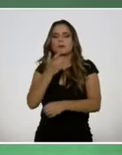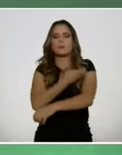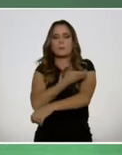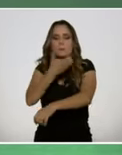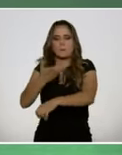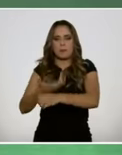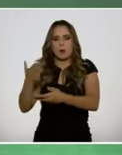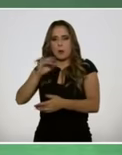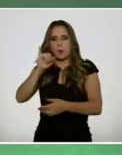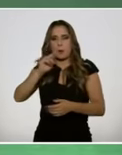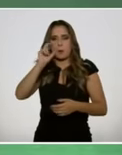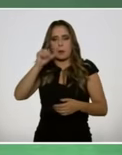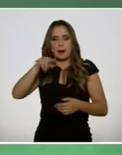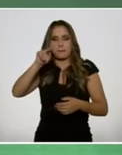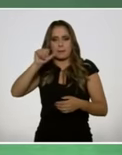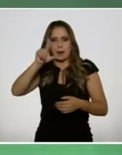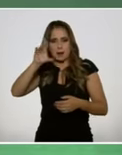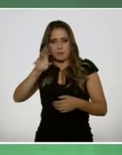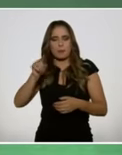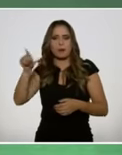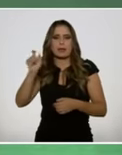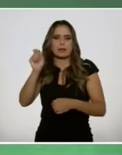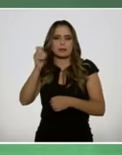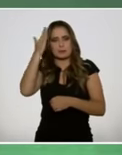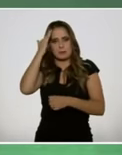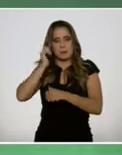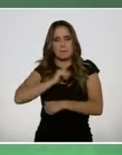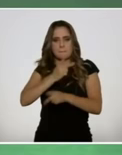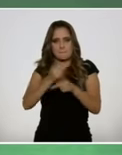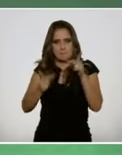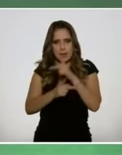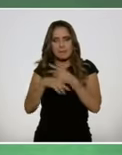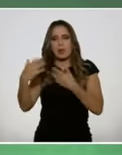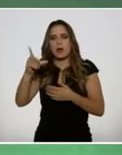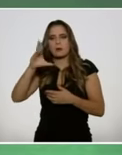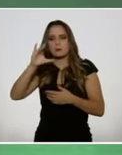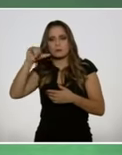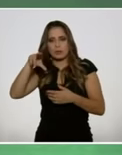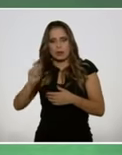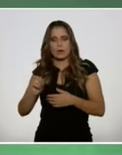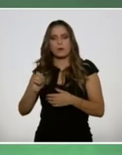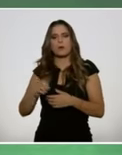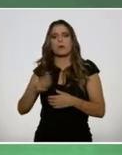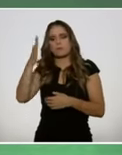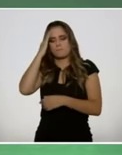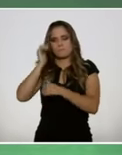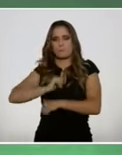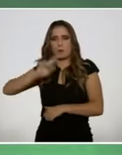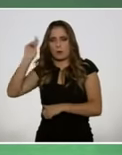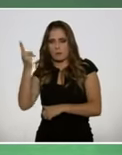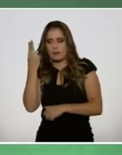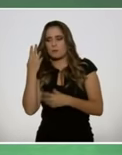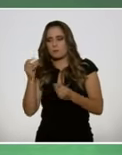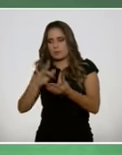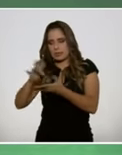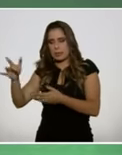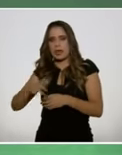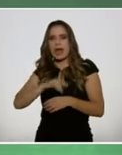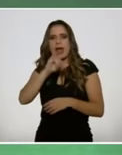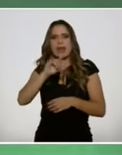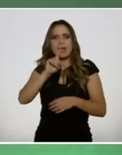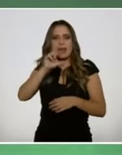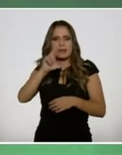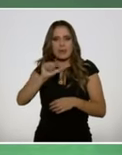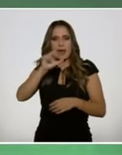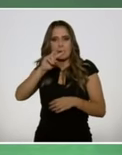compañero Juan Pablo Arroyo Ortiz, que es de media superior, y nuestro compañero Luciano Concheiro de superior. Muchísimas gracias. Alejandra